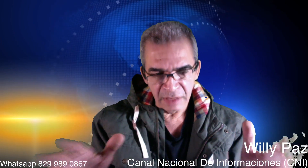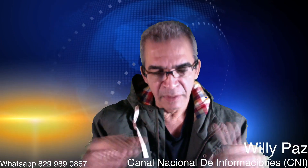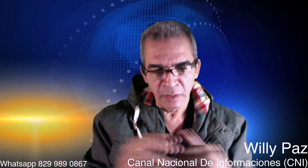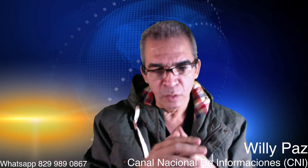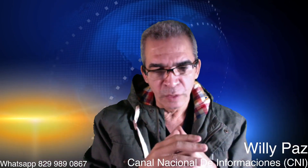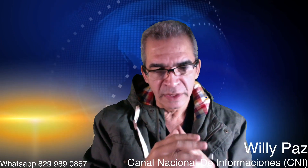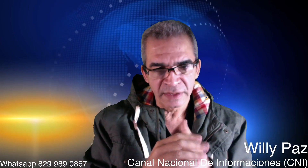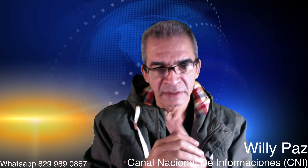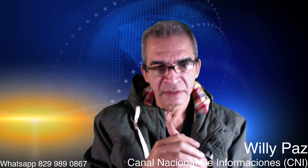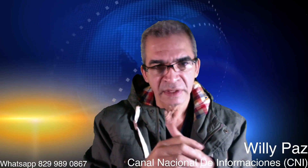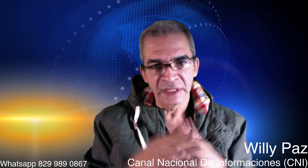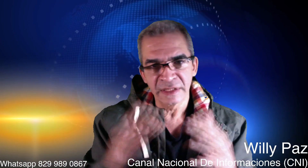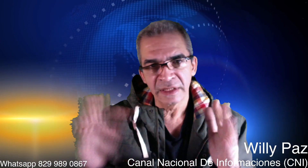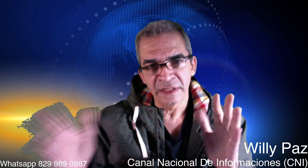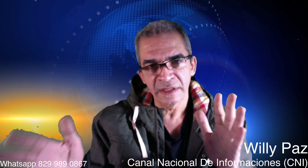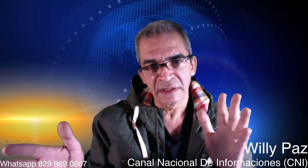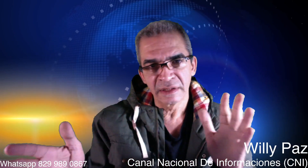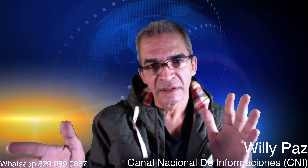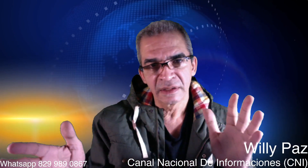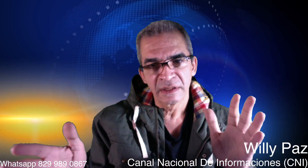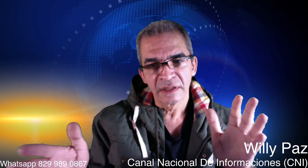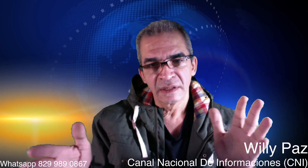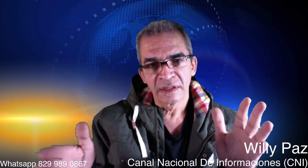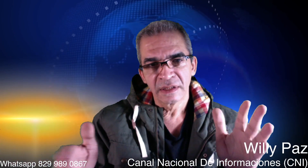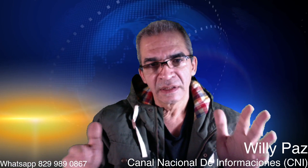de las vacunas, de